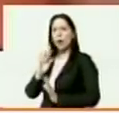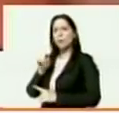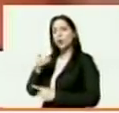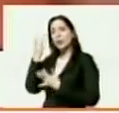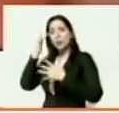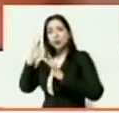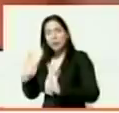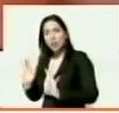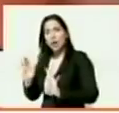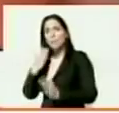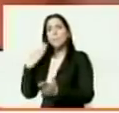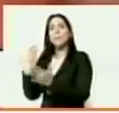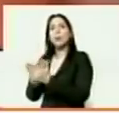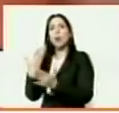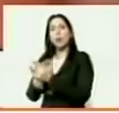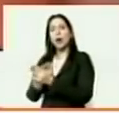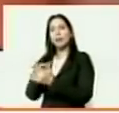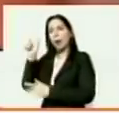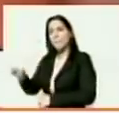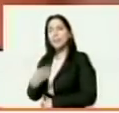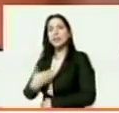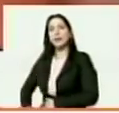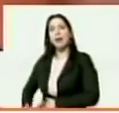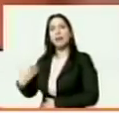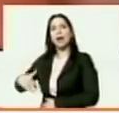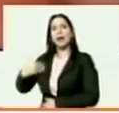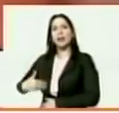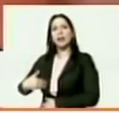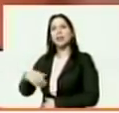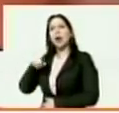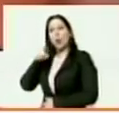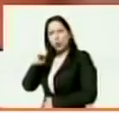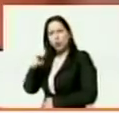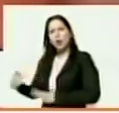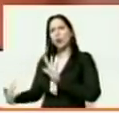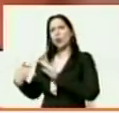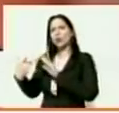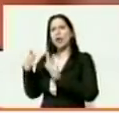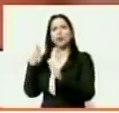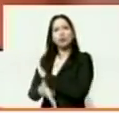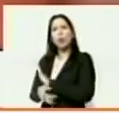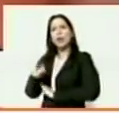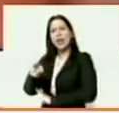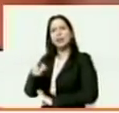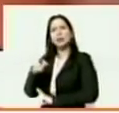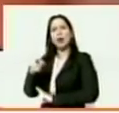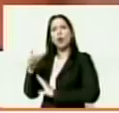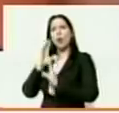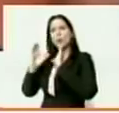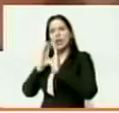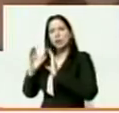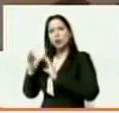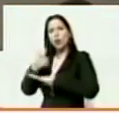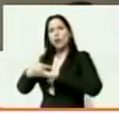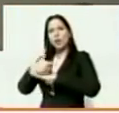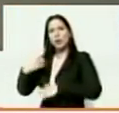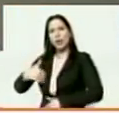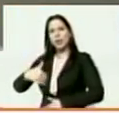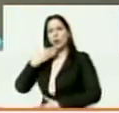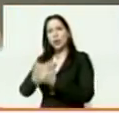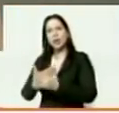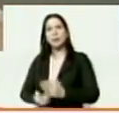posibilidad, esta propuesta de Alberto Fernández, y si tuvo algún contacto sobre este particular con el gobierno argentino? Muchas